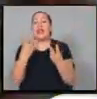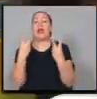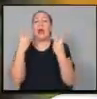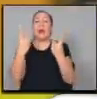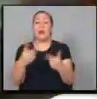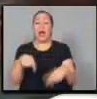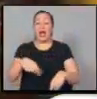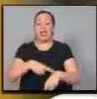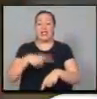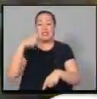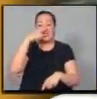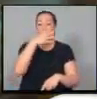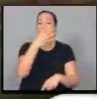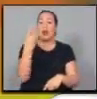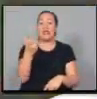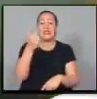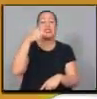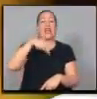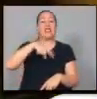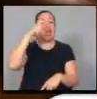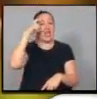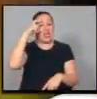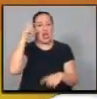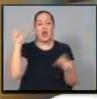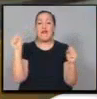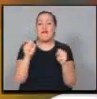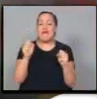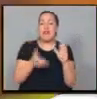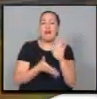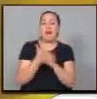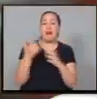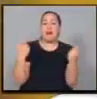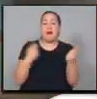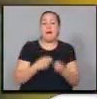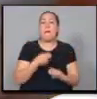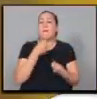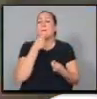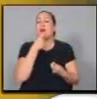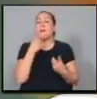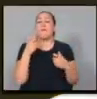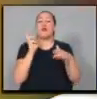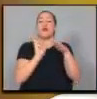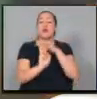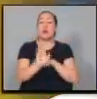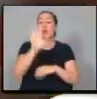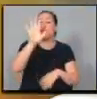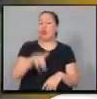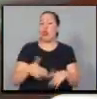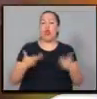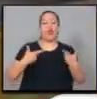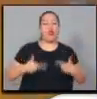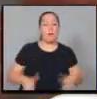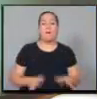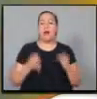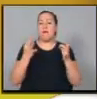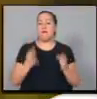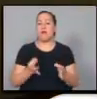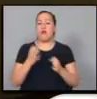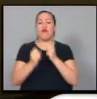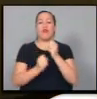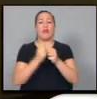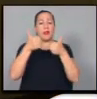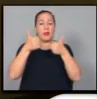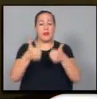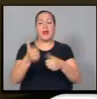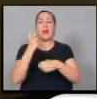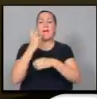en esta mañana de enero, fresquita, donde salís con algún abrigo y te encontrás, por ejemplo, en el estado del subte con todo normal, funcionando también el premetro